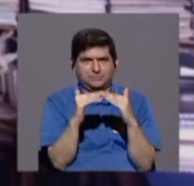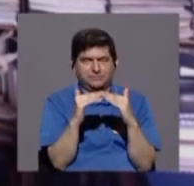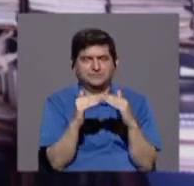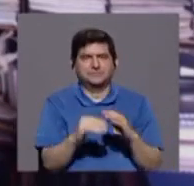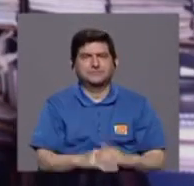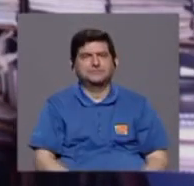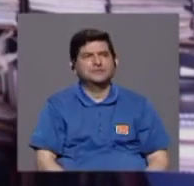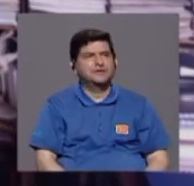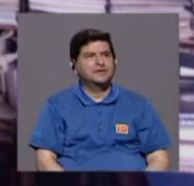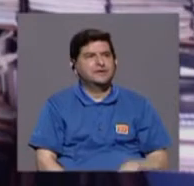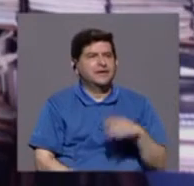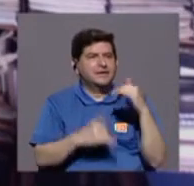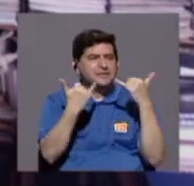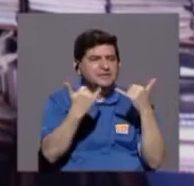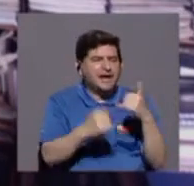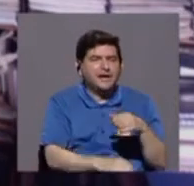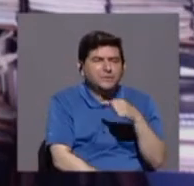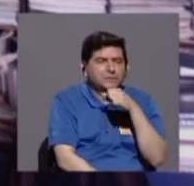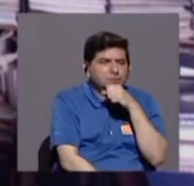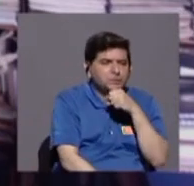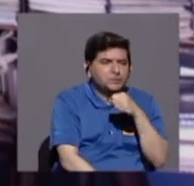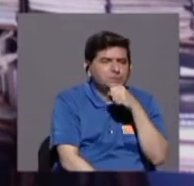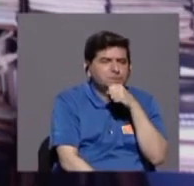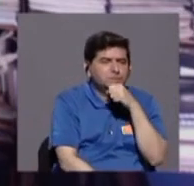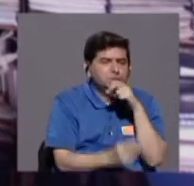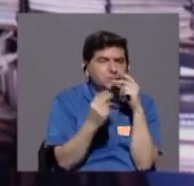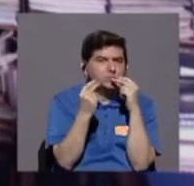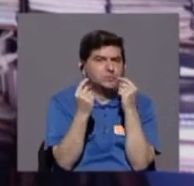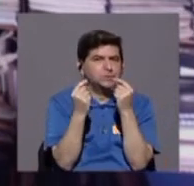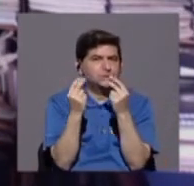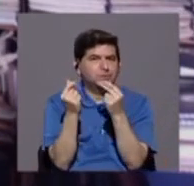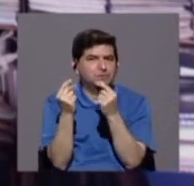que está envejeciendo bastante rápido.